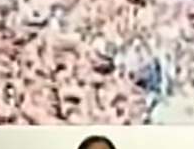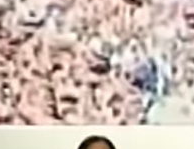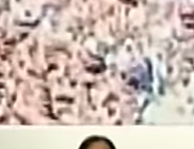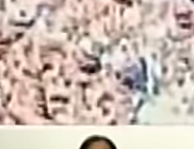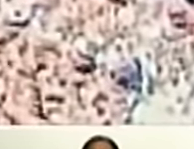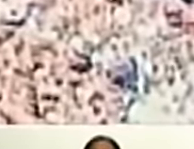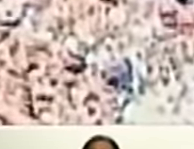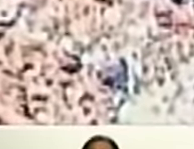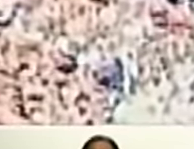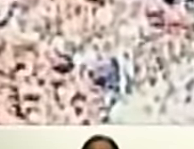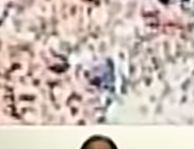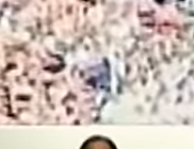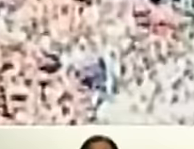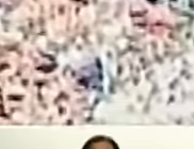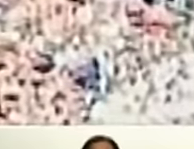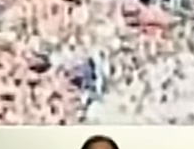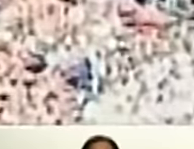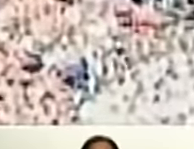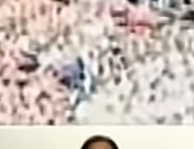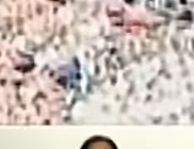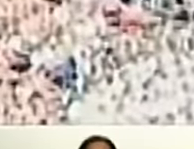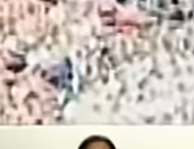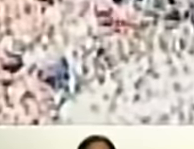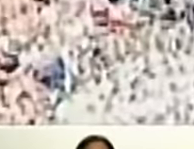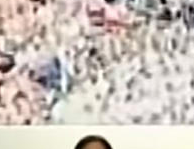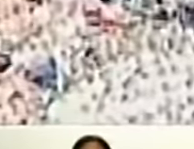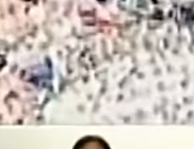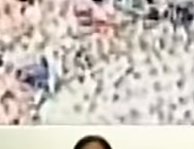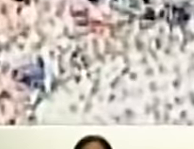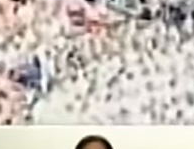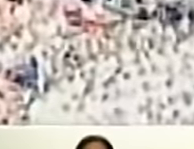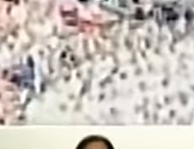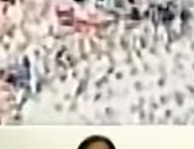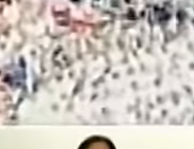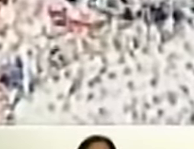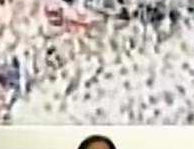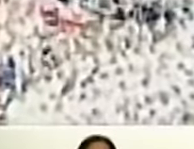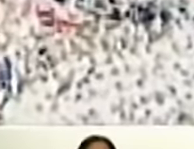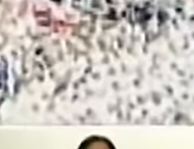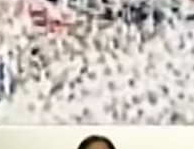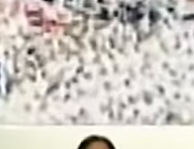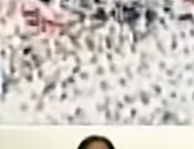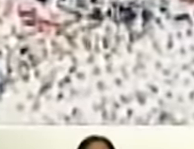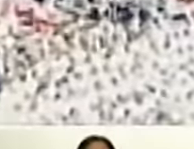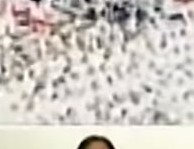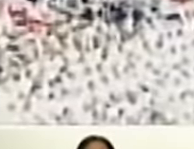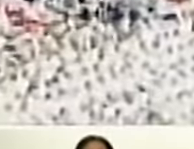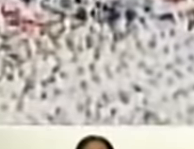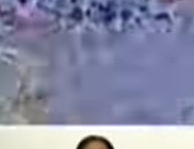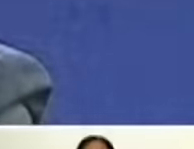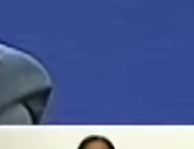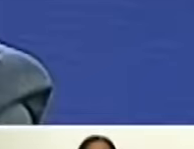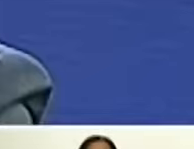Intentan matar a Bolívar en septiembre del año 28. ¿Quién lo intenta matar?